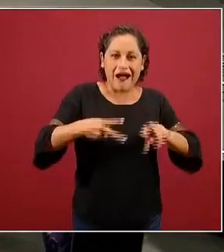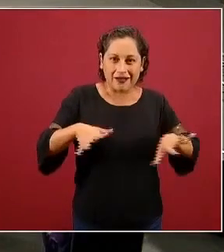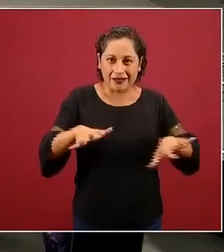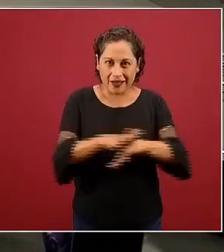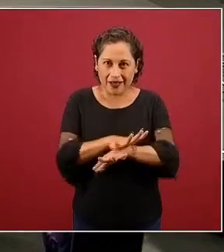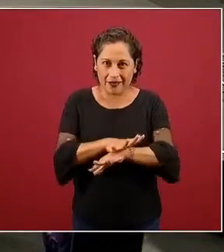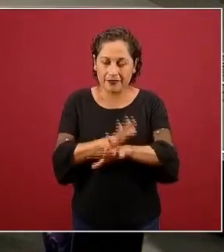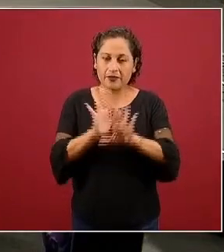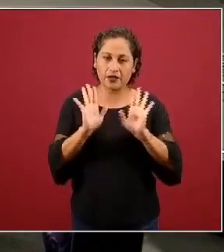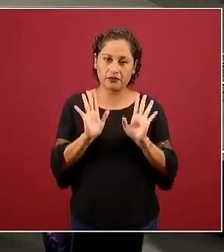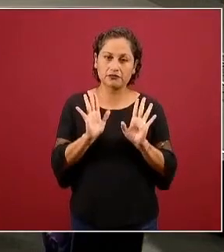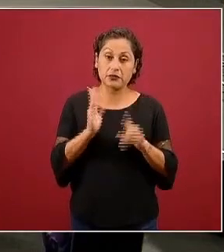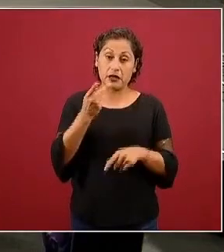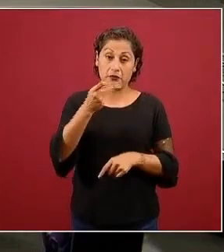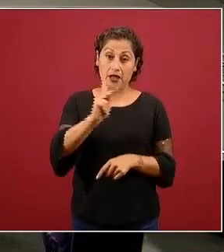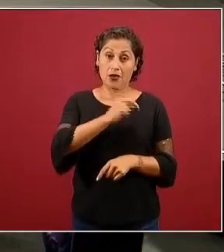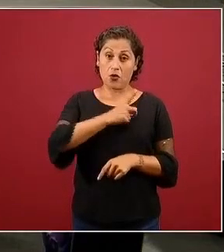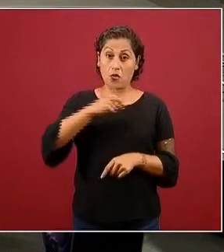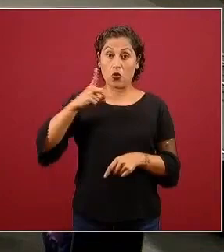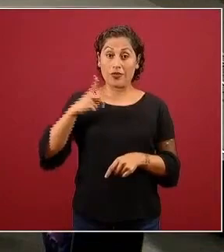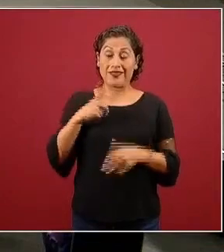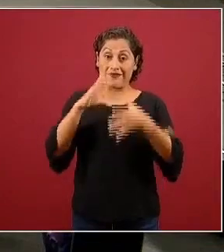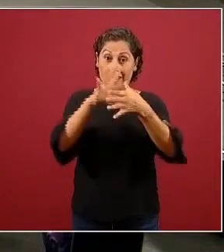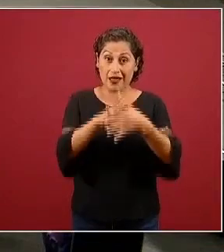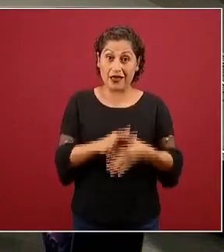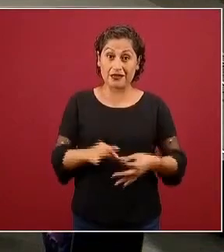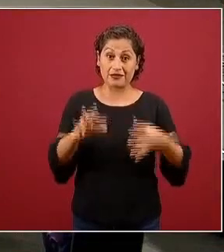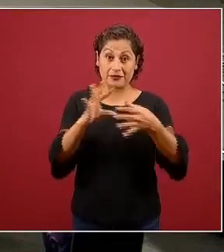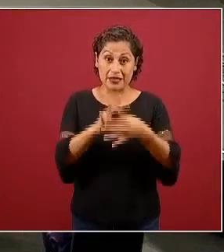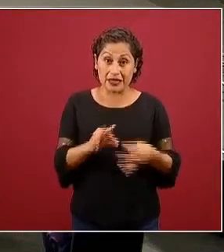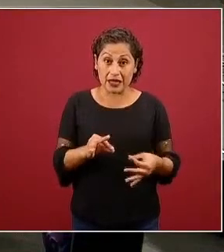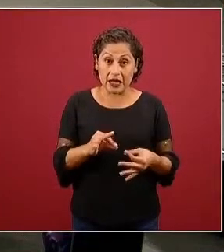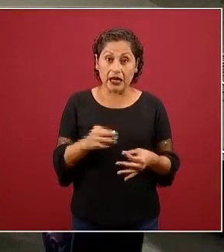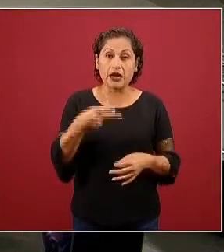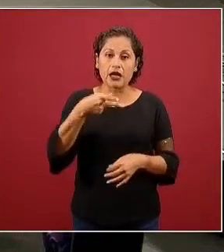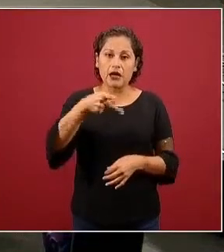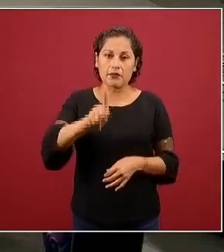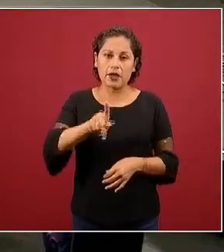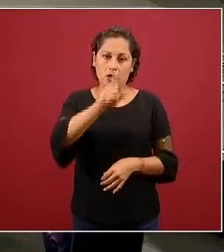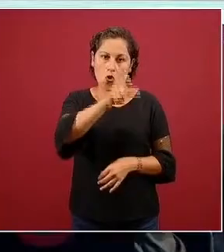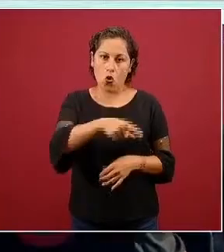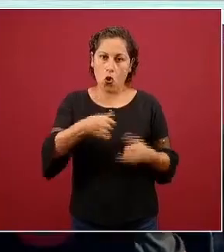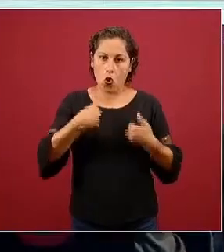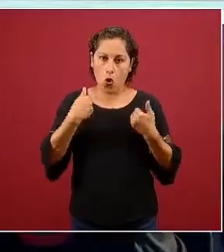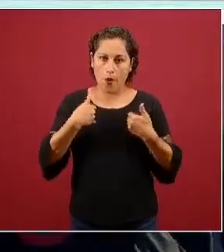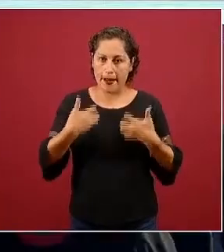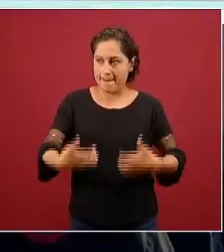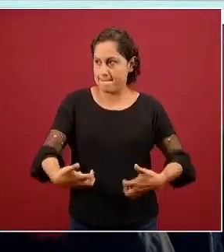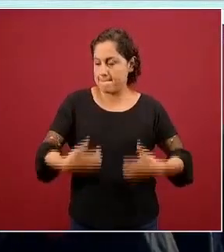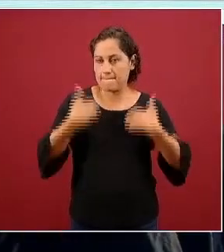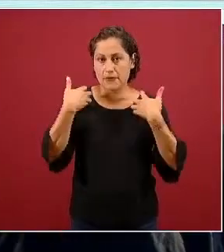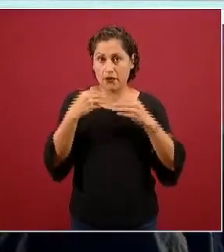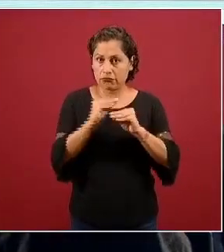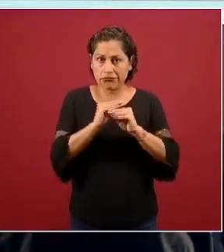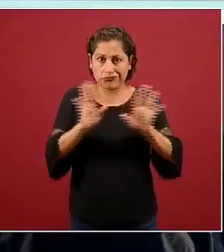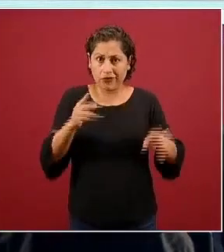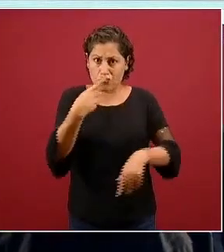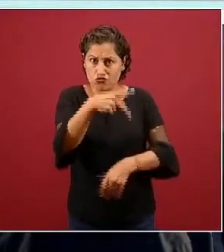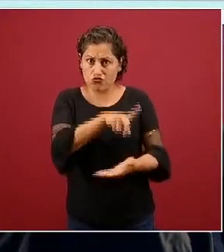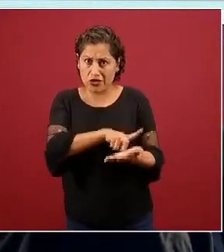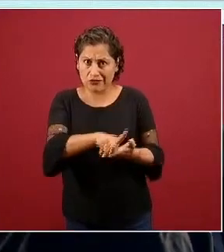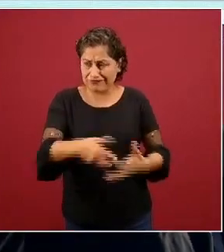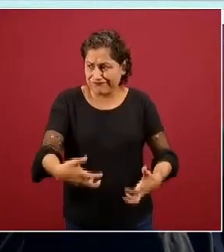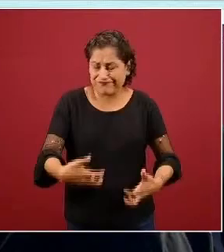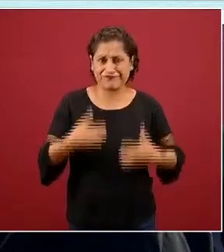punto, y hay que ser empáticos con ellos, de que se pueden enojar, que están en todo su derecho y que pueden expresar cómo se